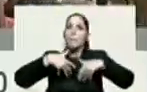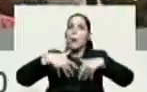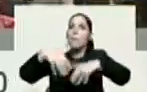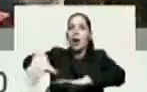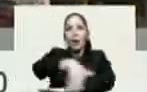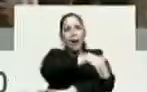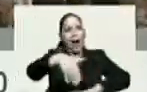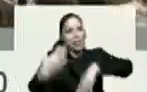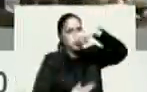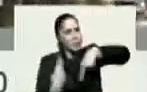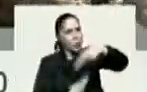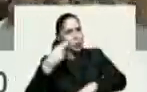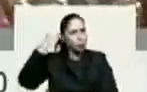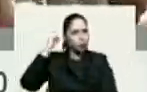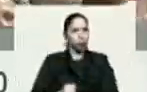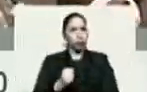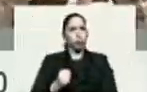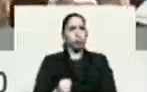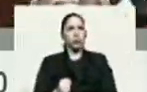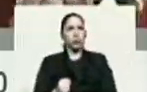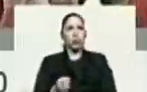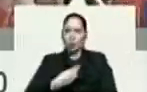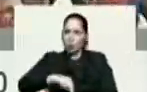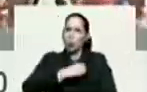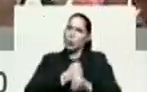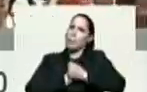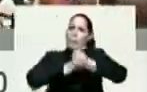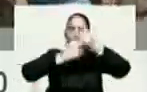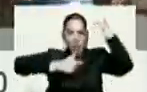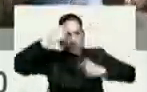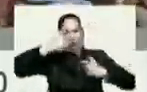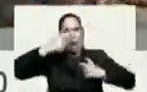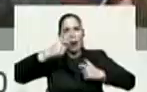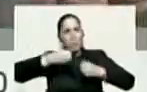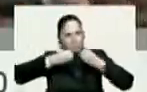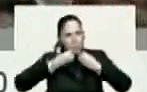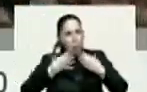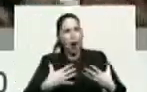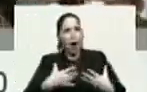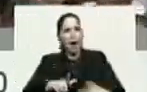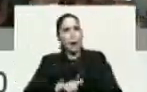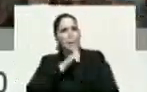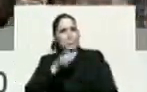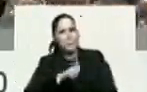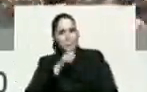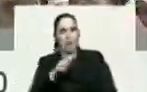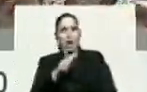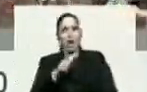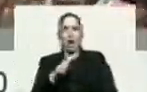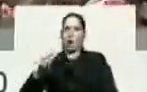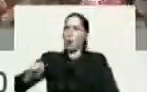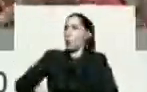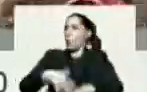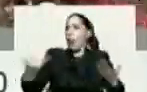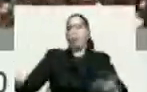pueblo revolucionario, de los que amamos a Hugo Chávez, en las buenas, en las malas y cuando